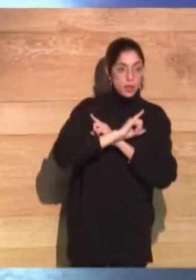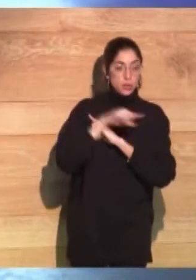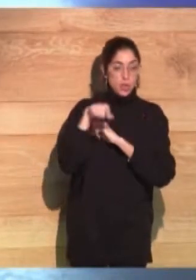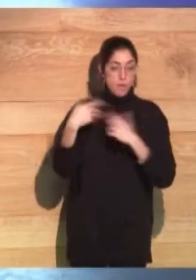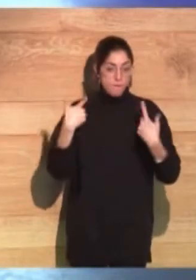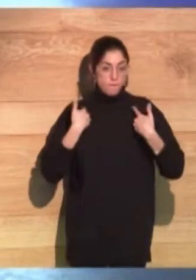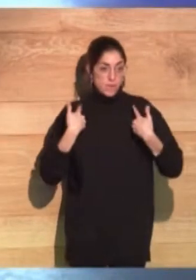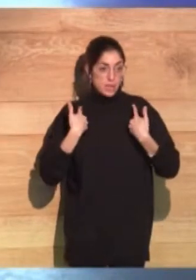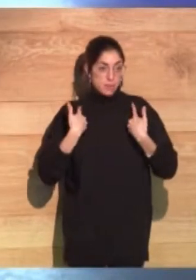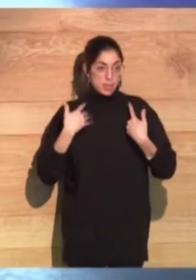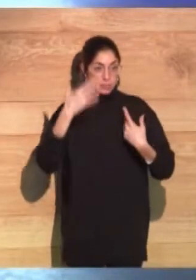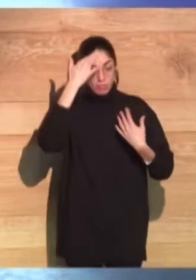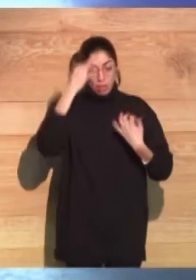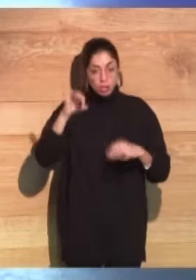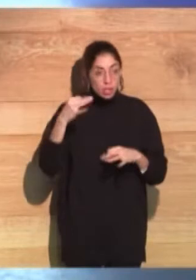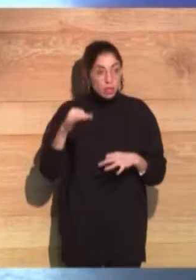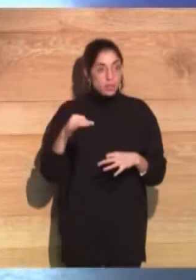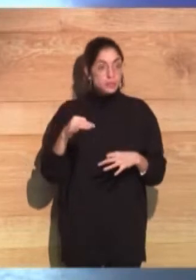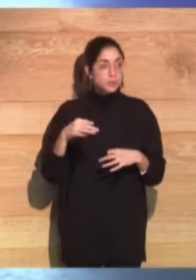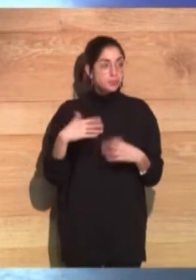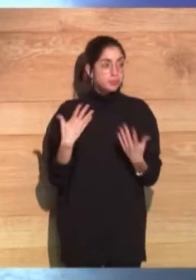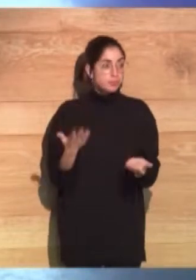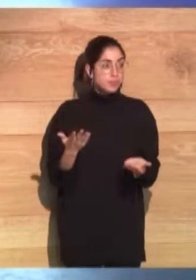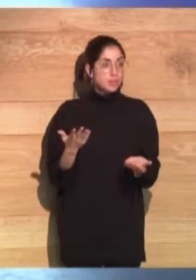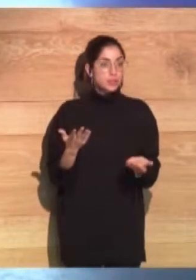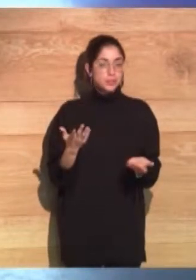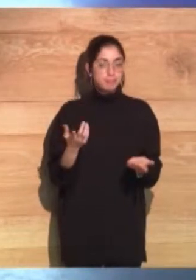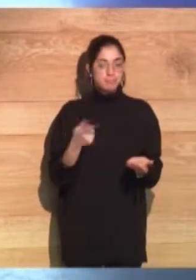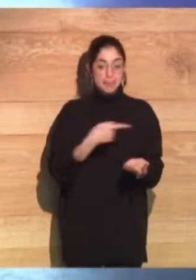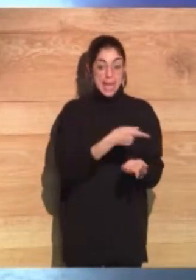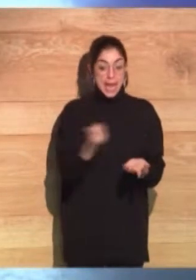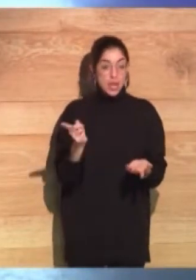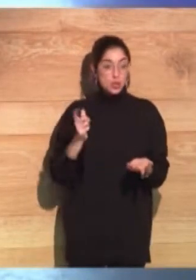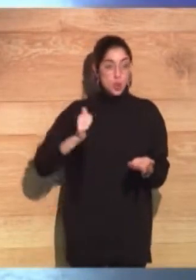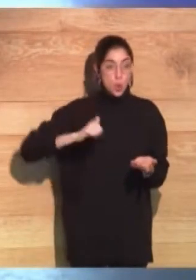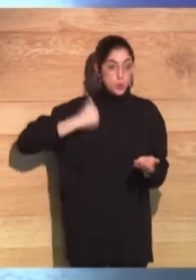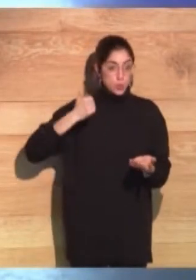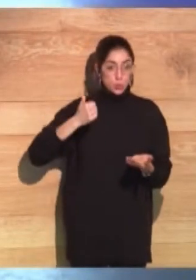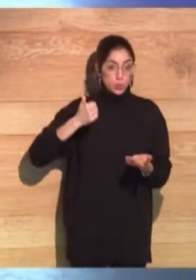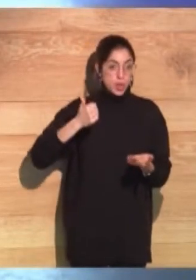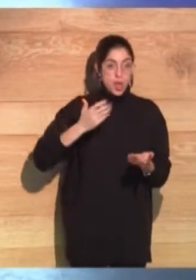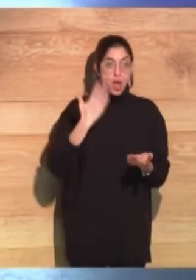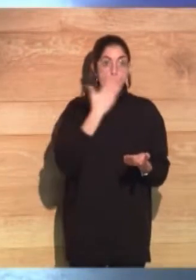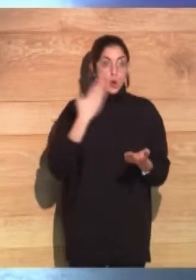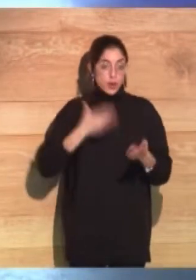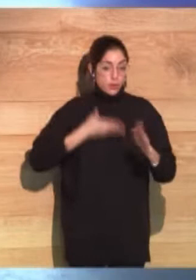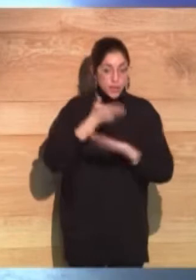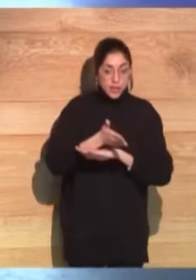inocentes, que no tuvieron la oportunidad de ir al colegio debido a la